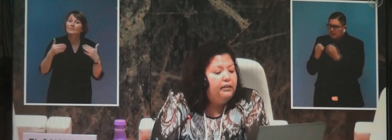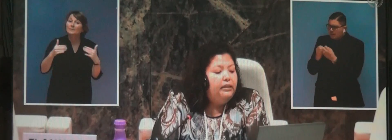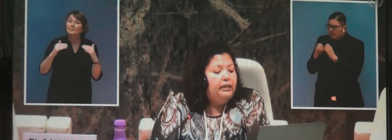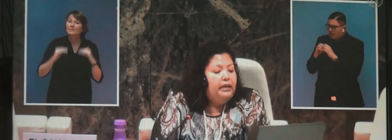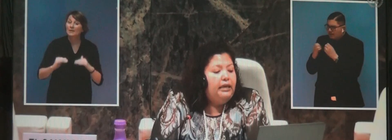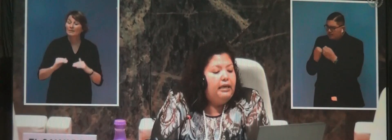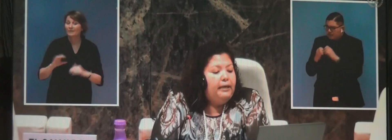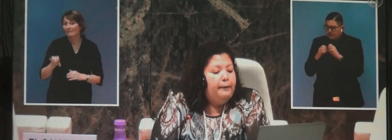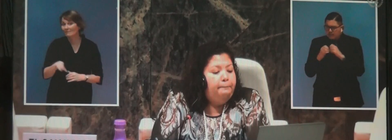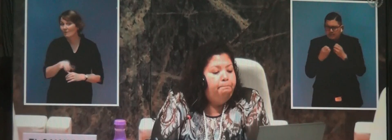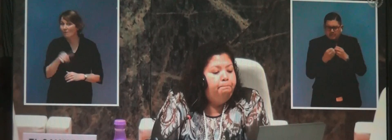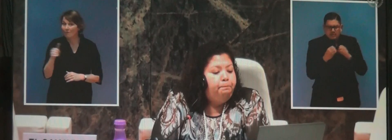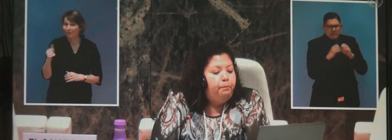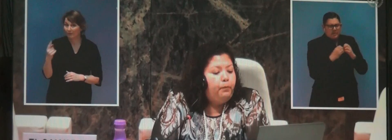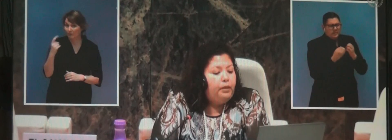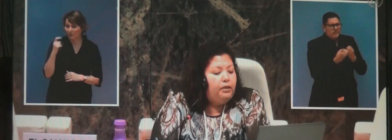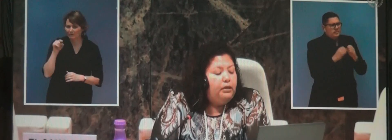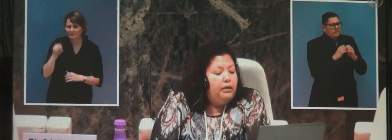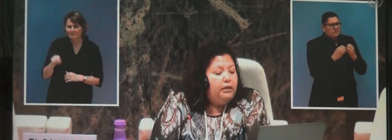representan